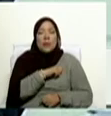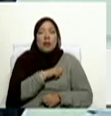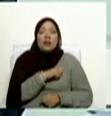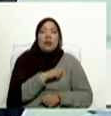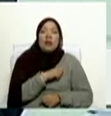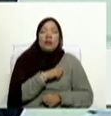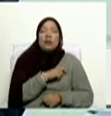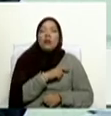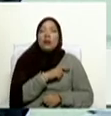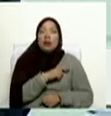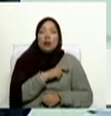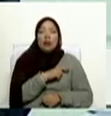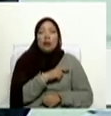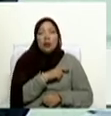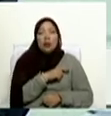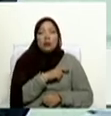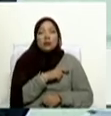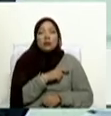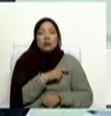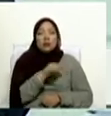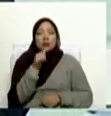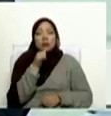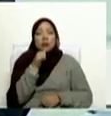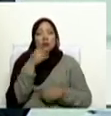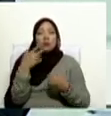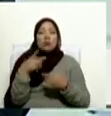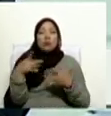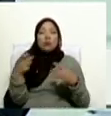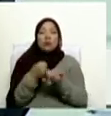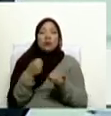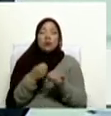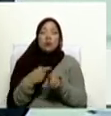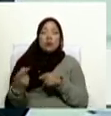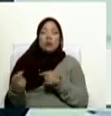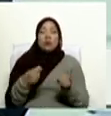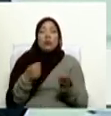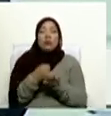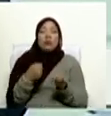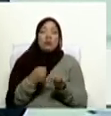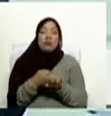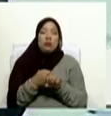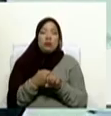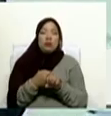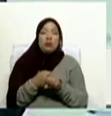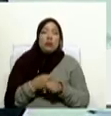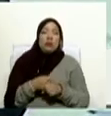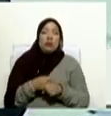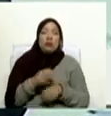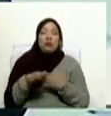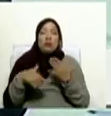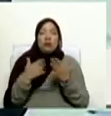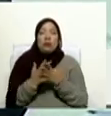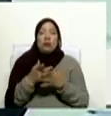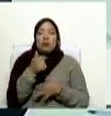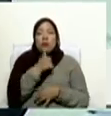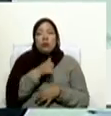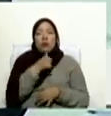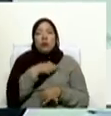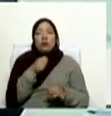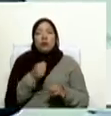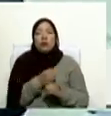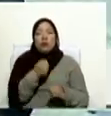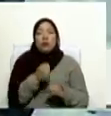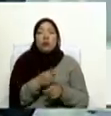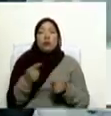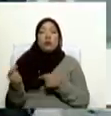coloniales que entado con indecible rapiña